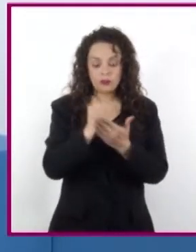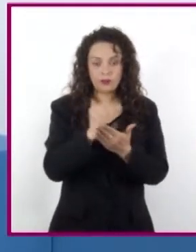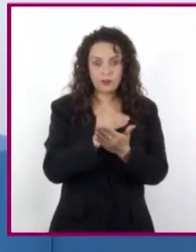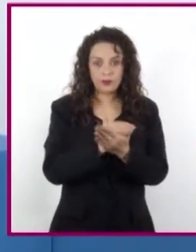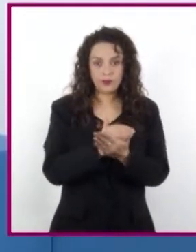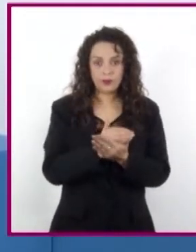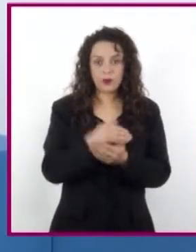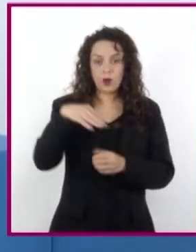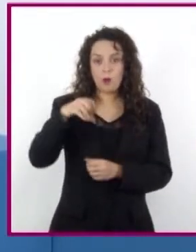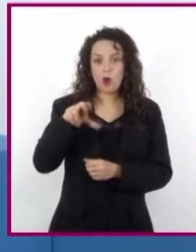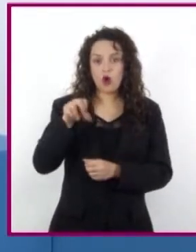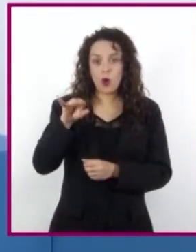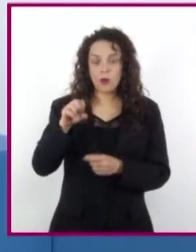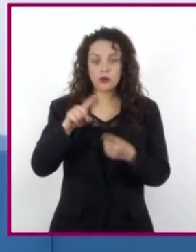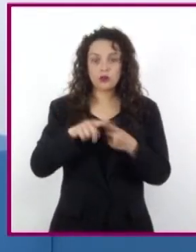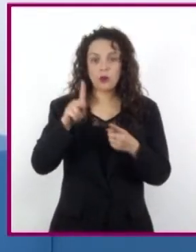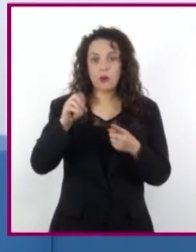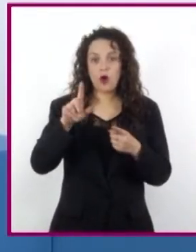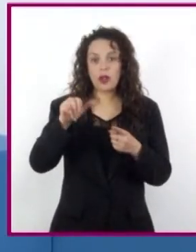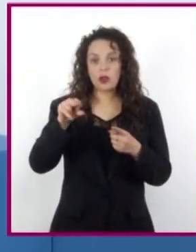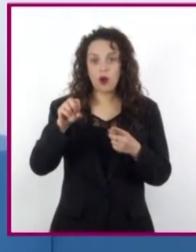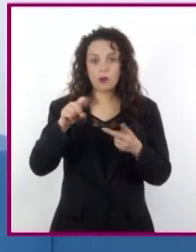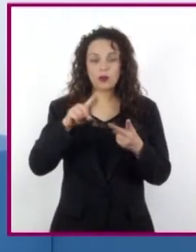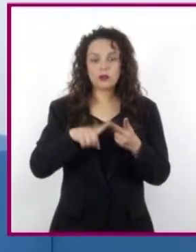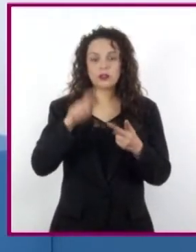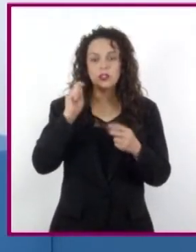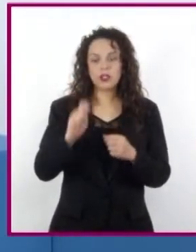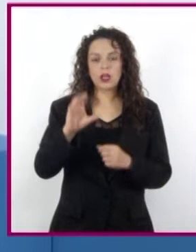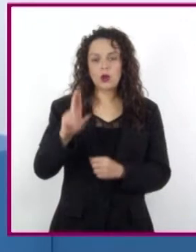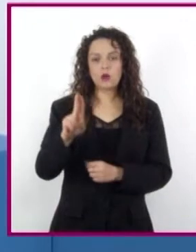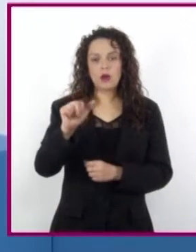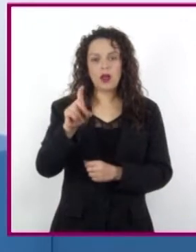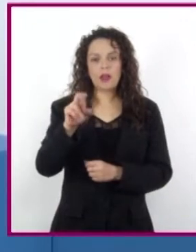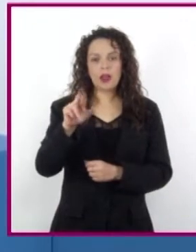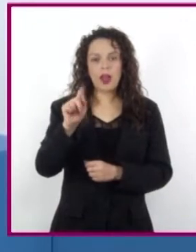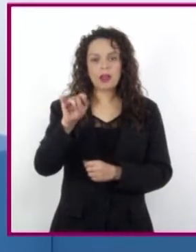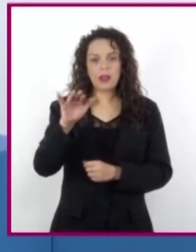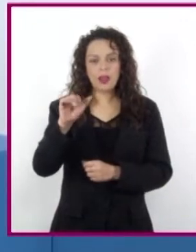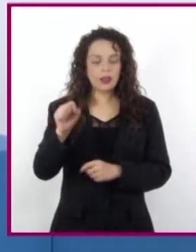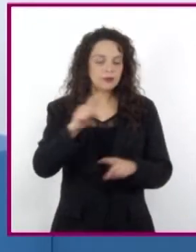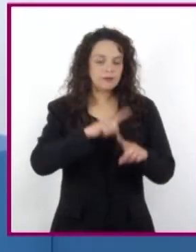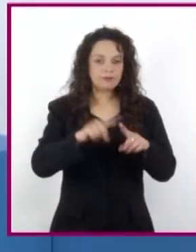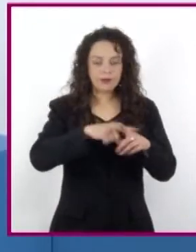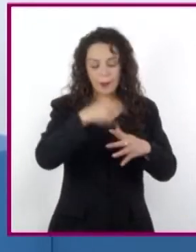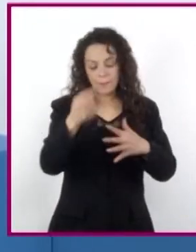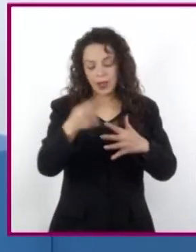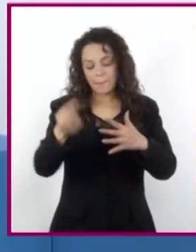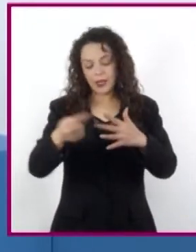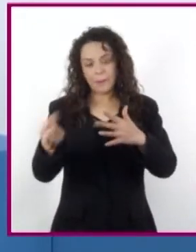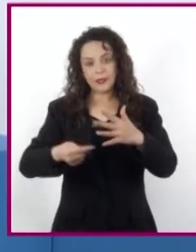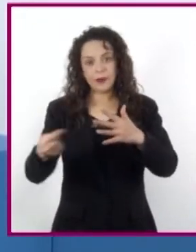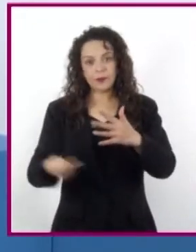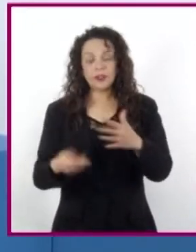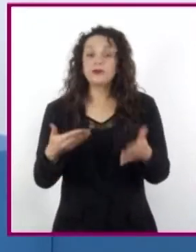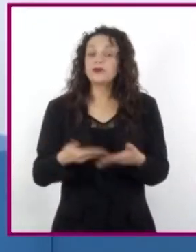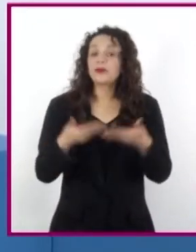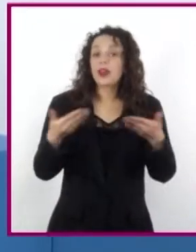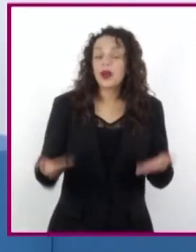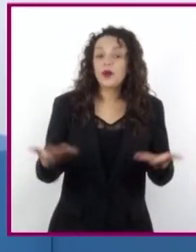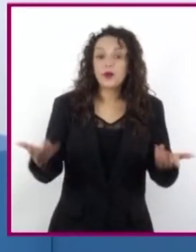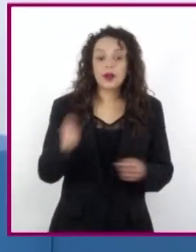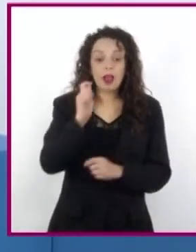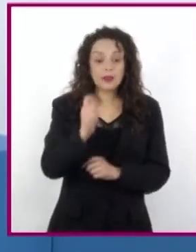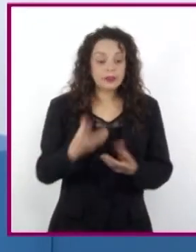monomios, polinomios, expresiones cuadráticas, etc. Ahora se deberían acomodar de acuerdo